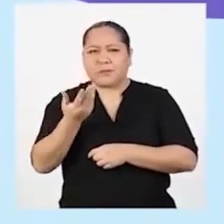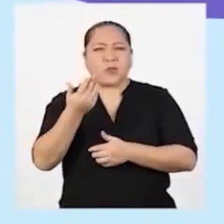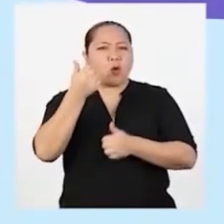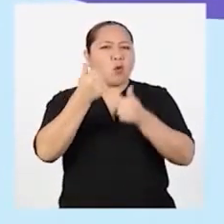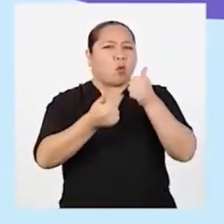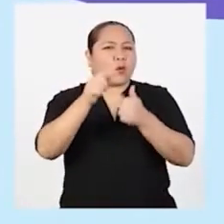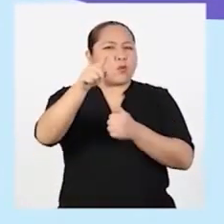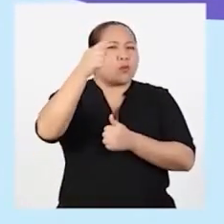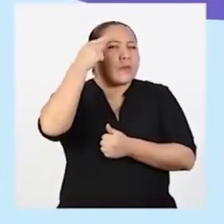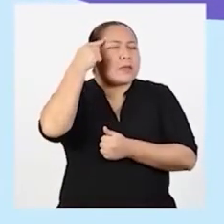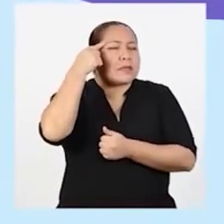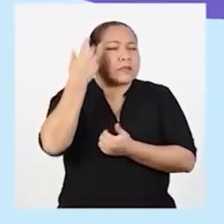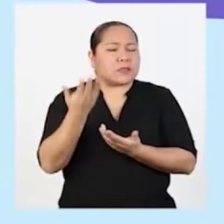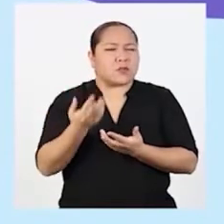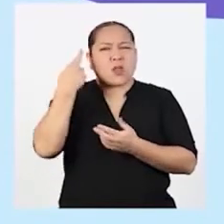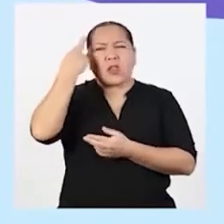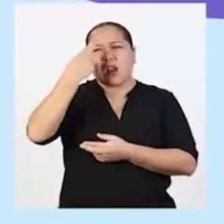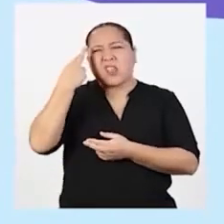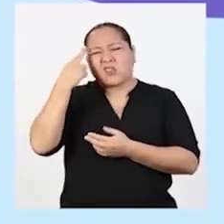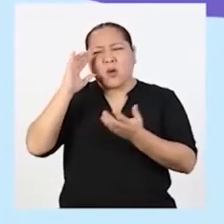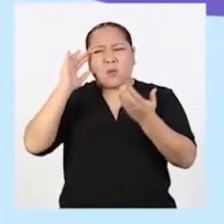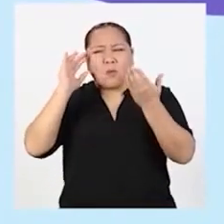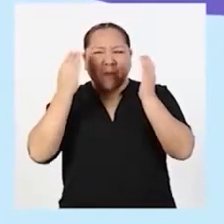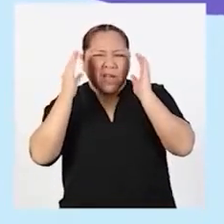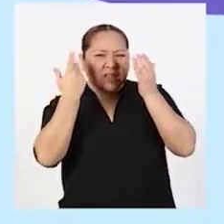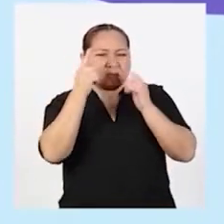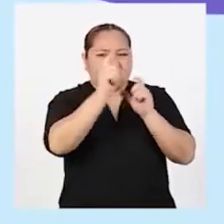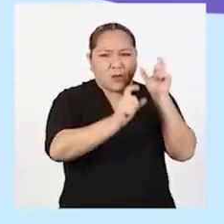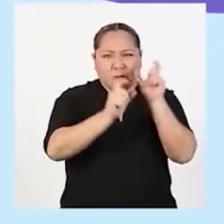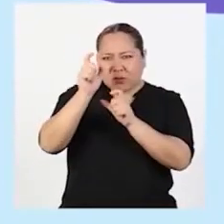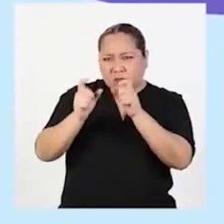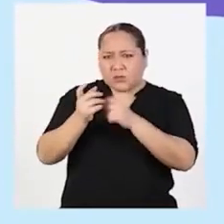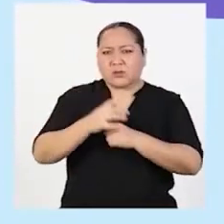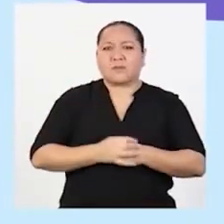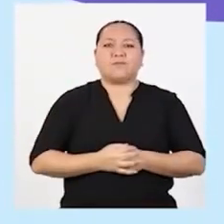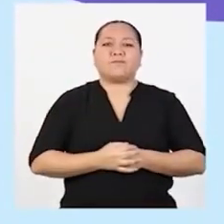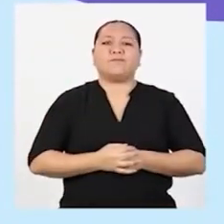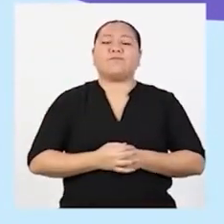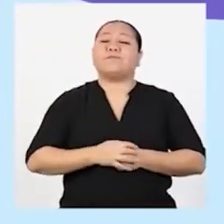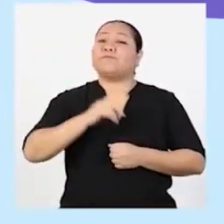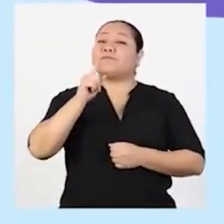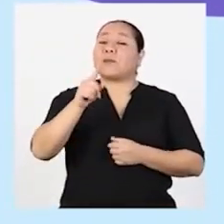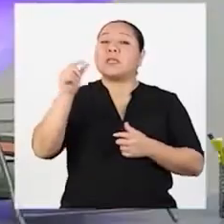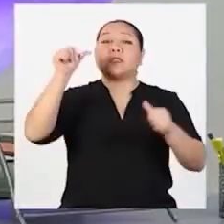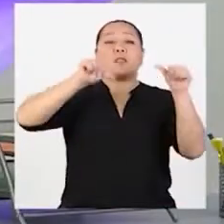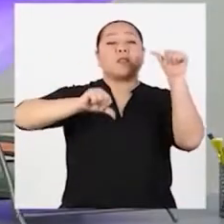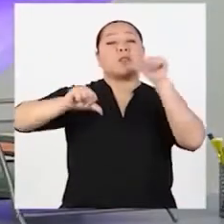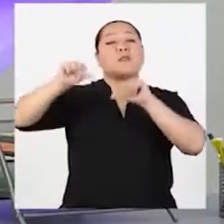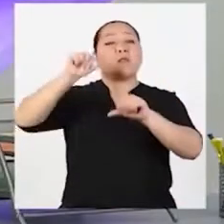Doctora Diáfana, ¿cuáles cree que son las causas de las semejanzas entre las personas?